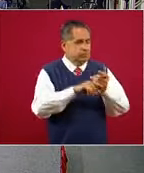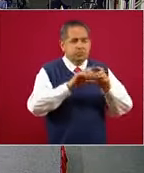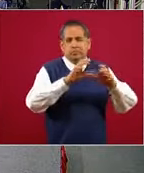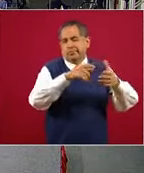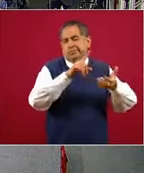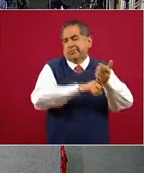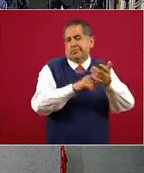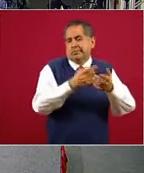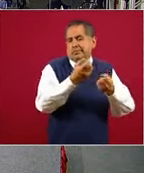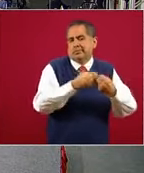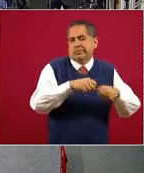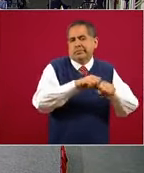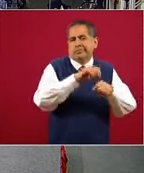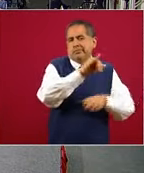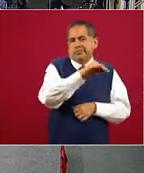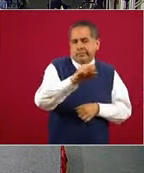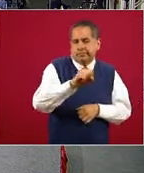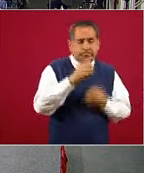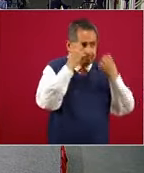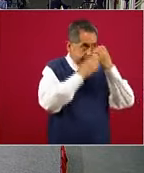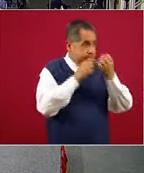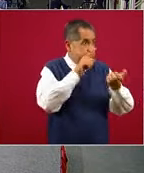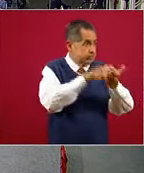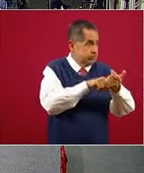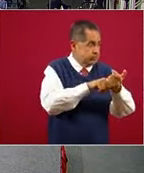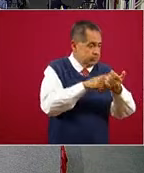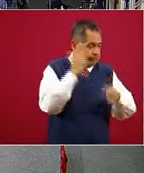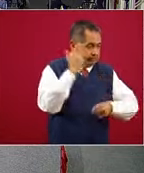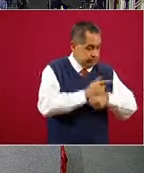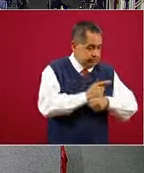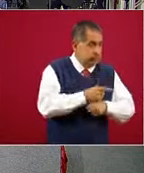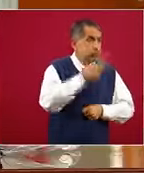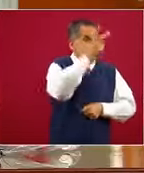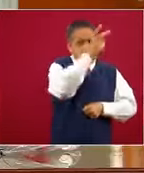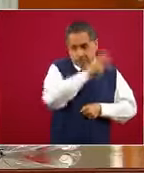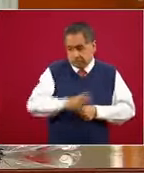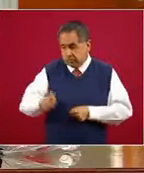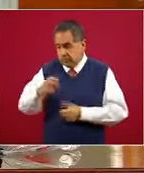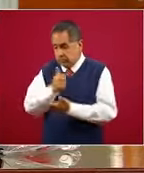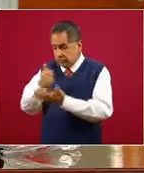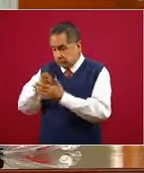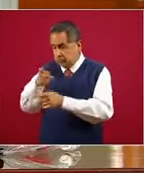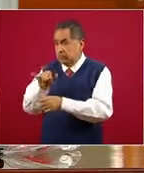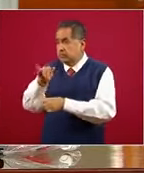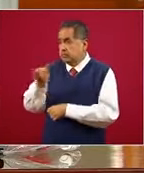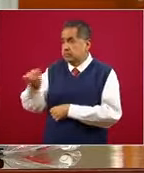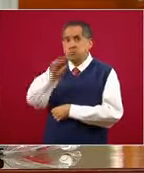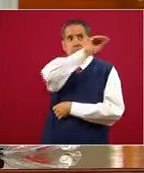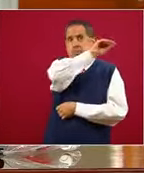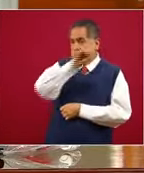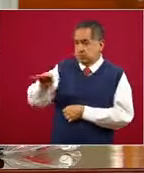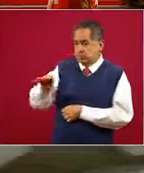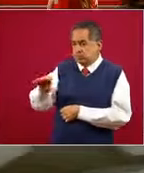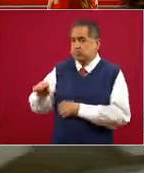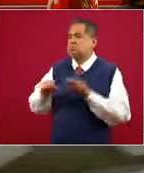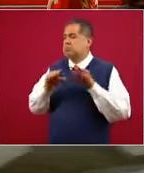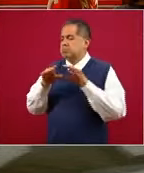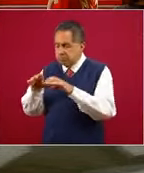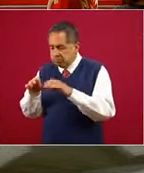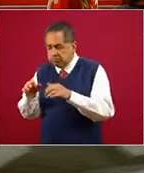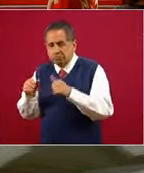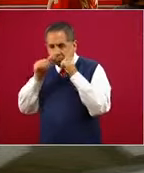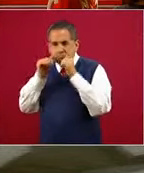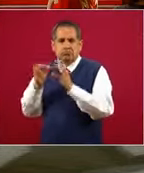unidad, por ejemplo, del Seguro Social, y yo tengo ISSSTE en la Ciudad de México, cuando regrese, ese resultado va a estar en dicha plataforma